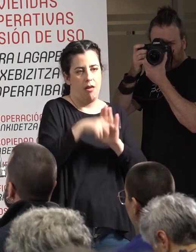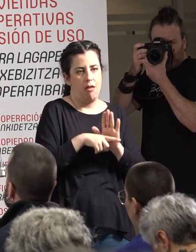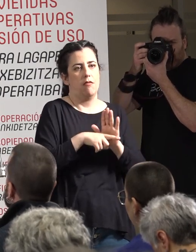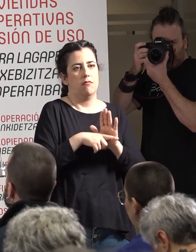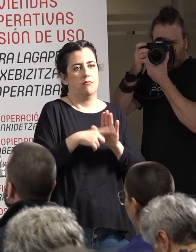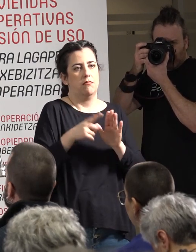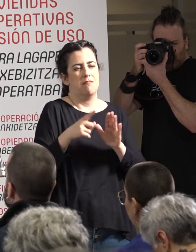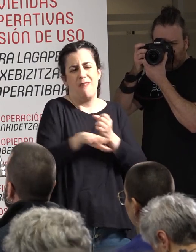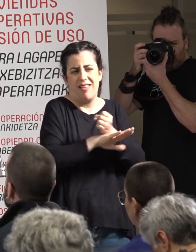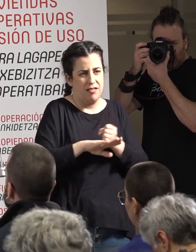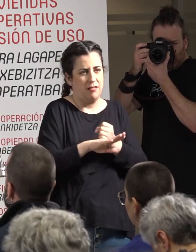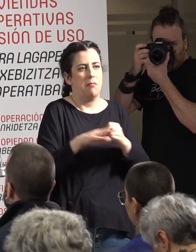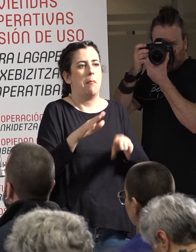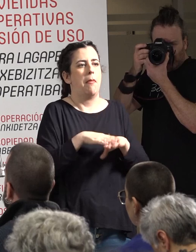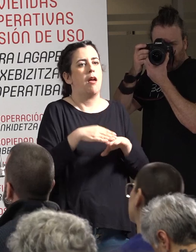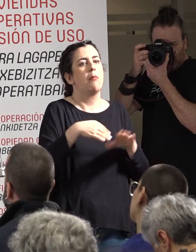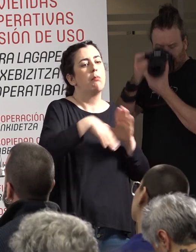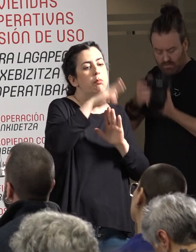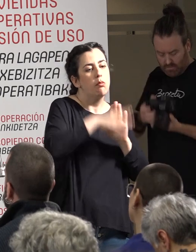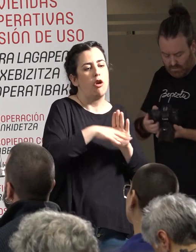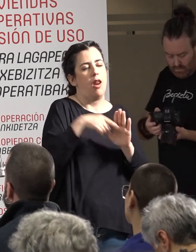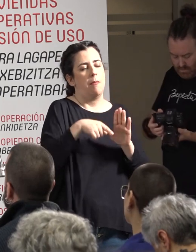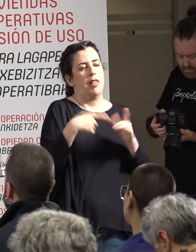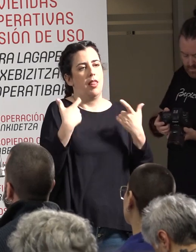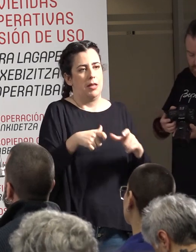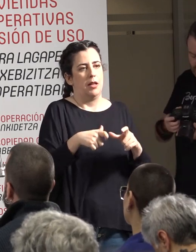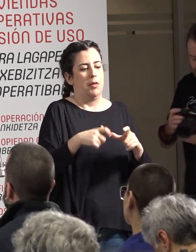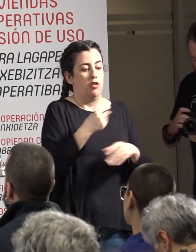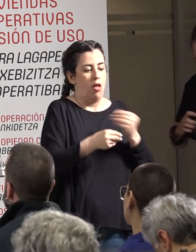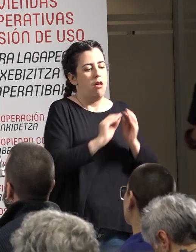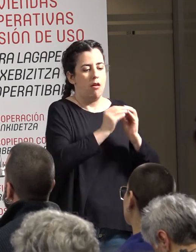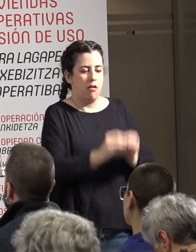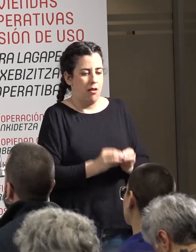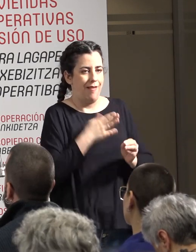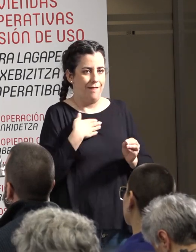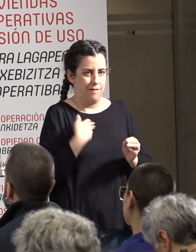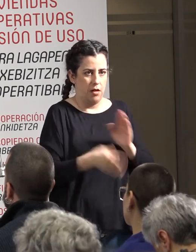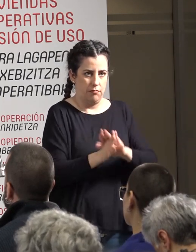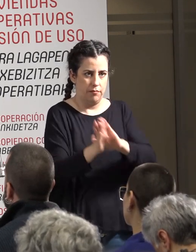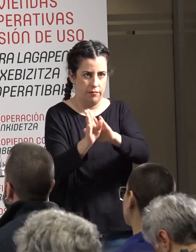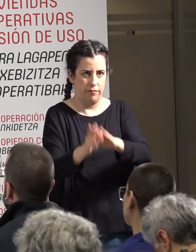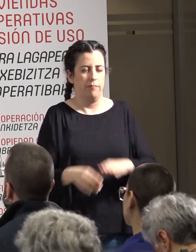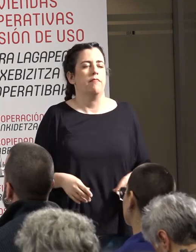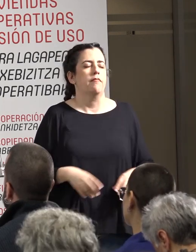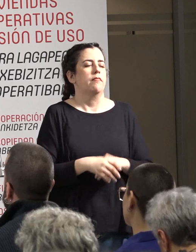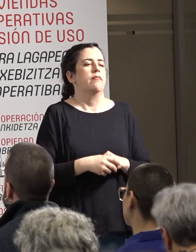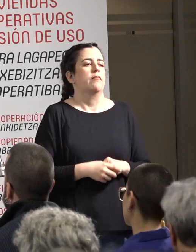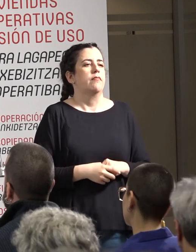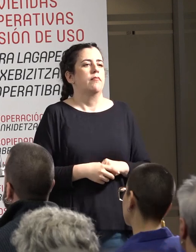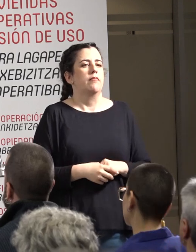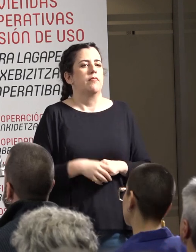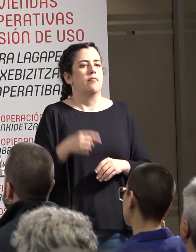que es la batería de medidas y programas que se desarrollan desde el departamento. Me aventuro a citar